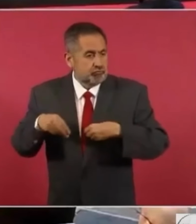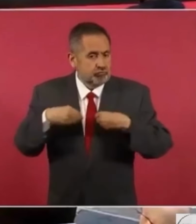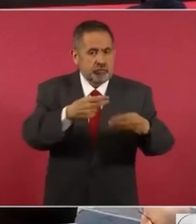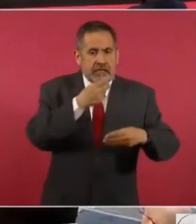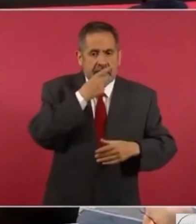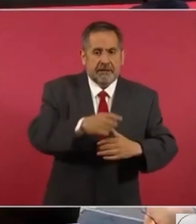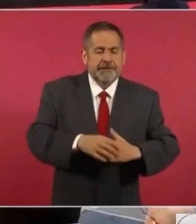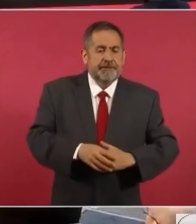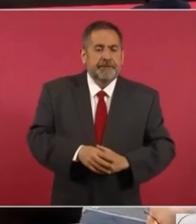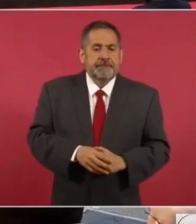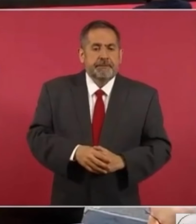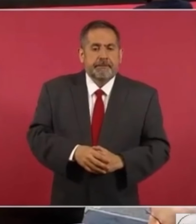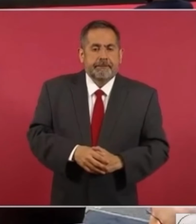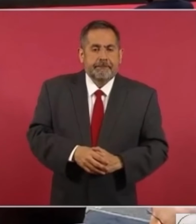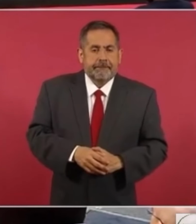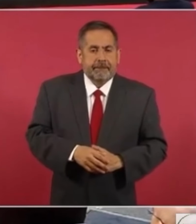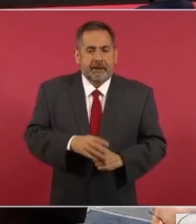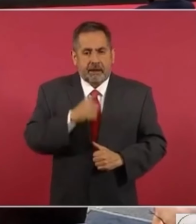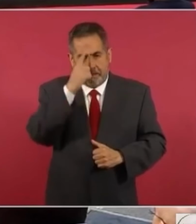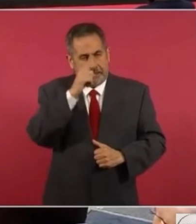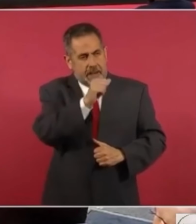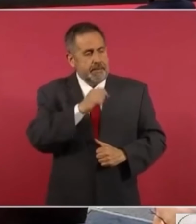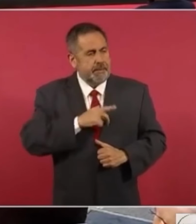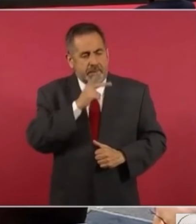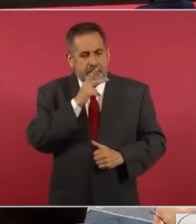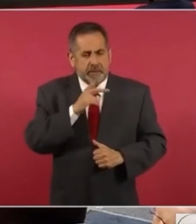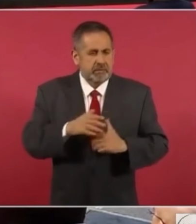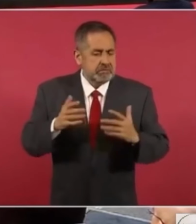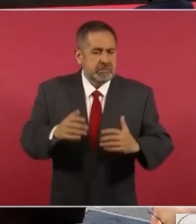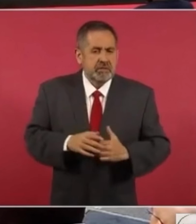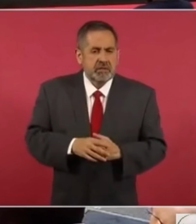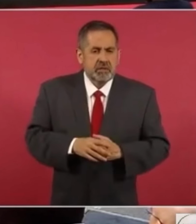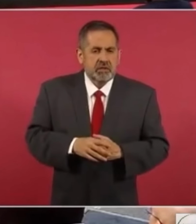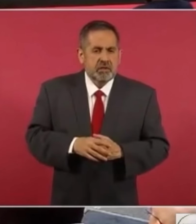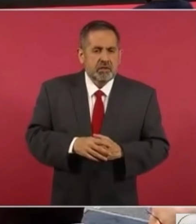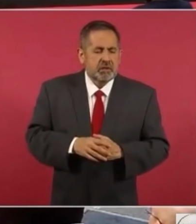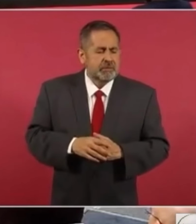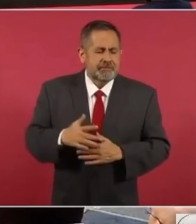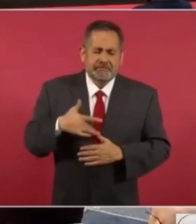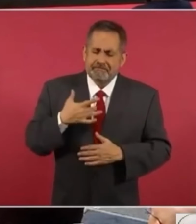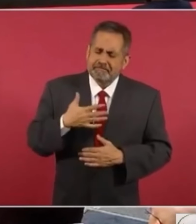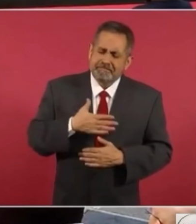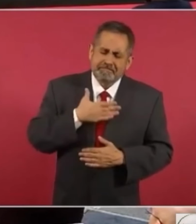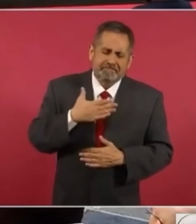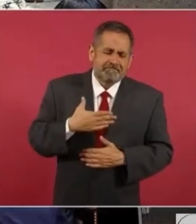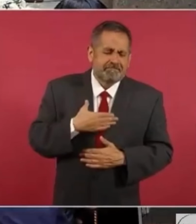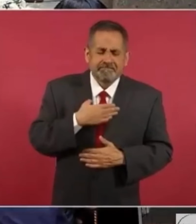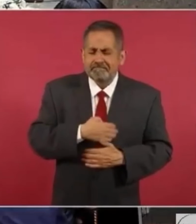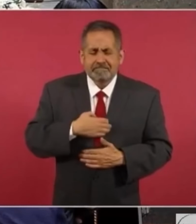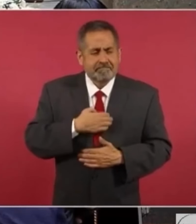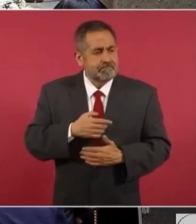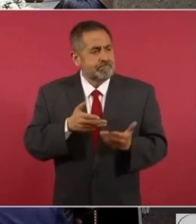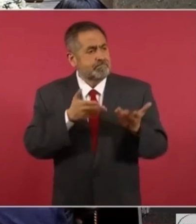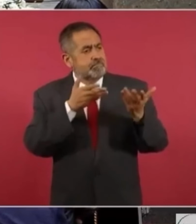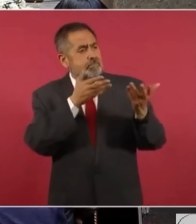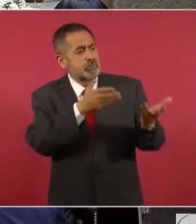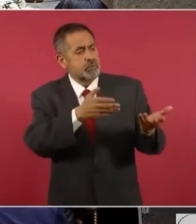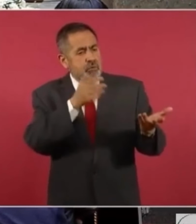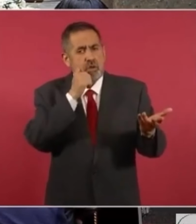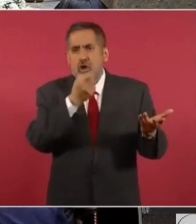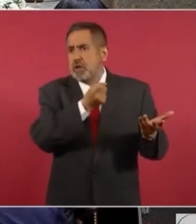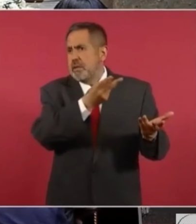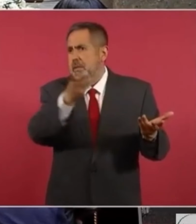dice a mi padre: oh, cuán gozo, repito, que tú de todos